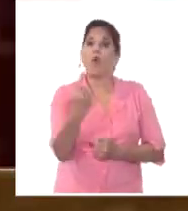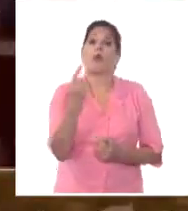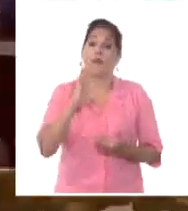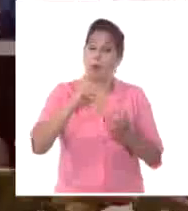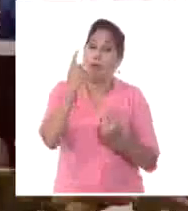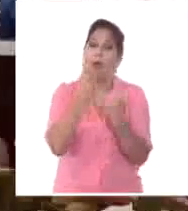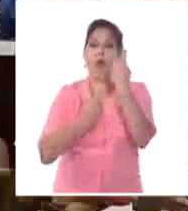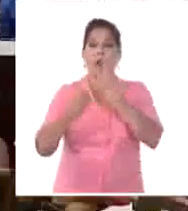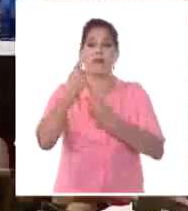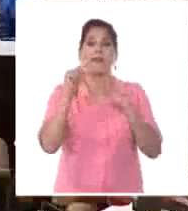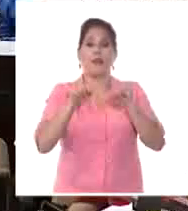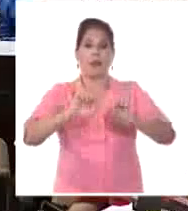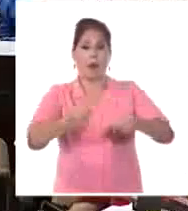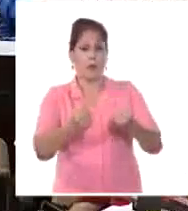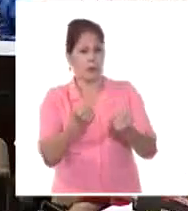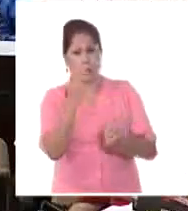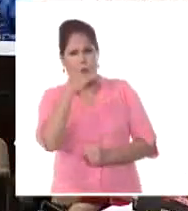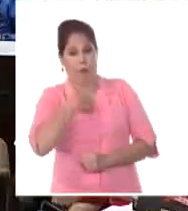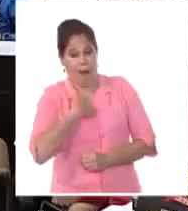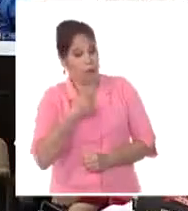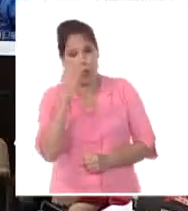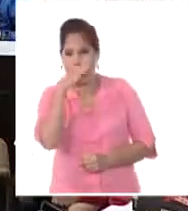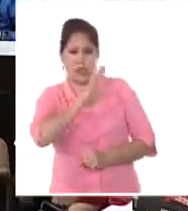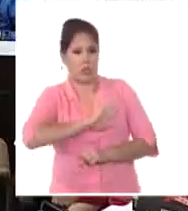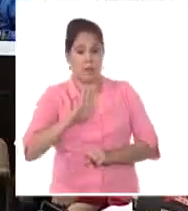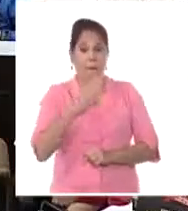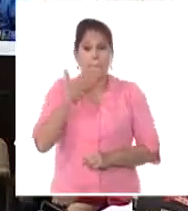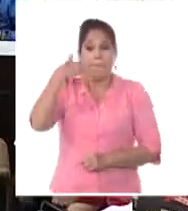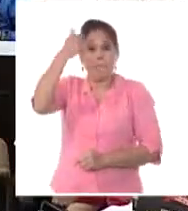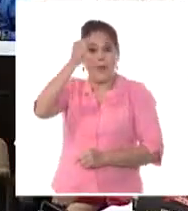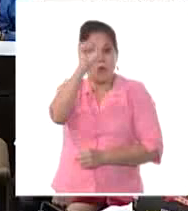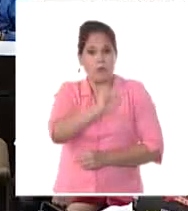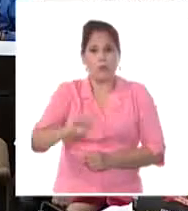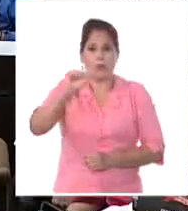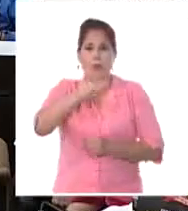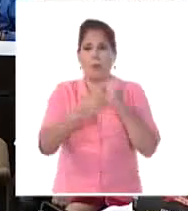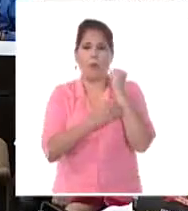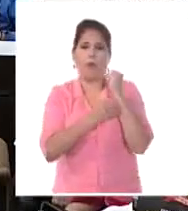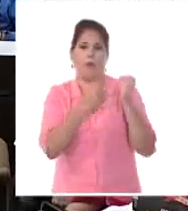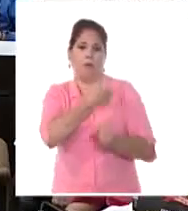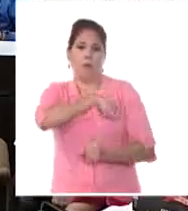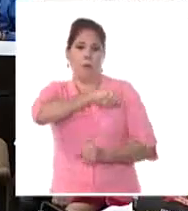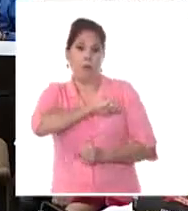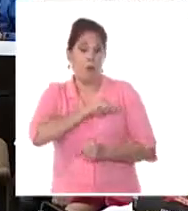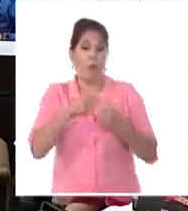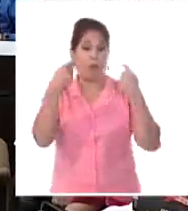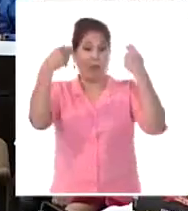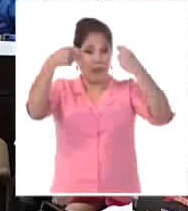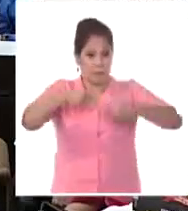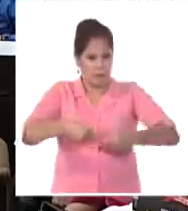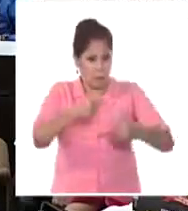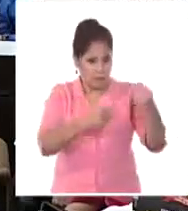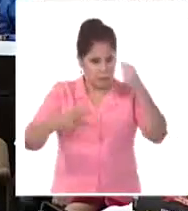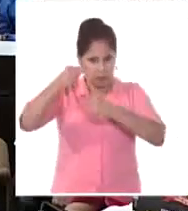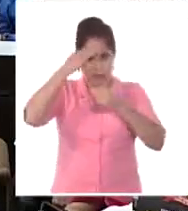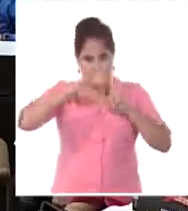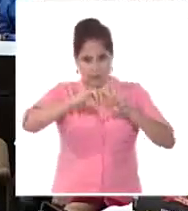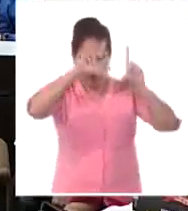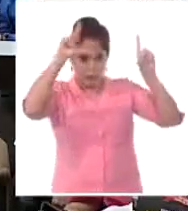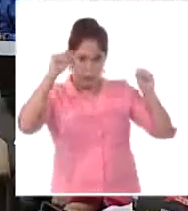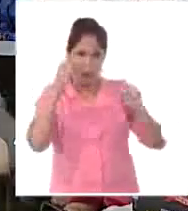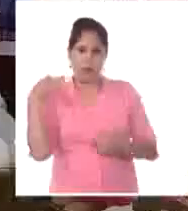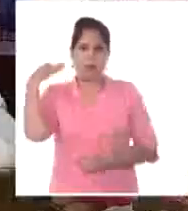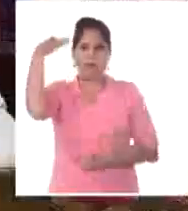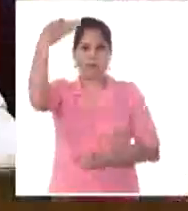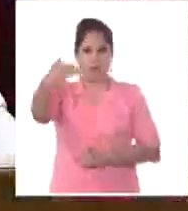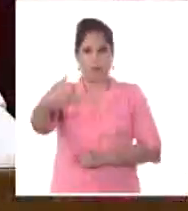alternativa frente al capitalismo. Porque es el mejor camino para darle el poder al pueblo y las decisiones sobre el país y el